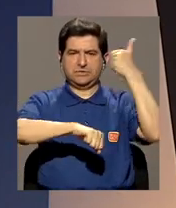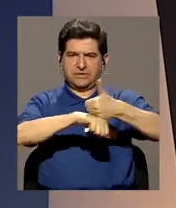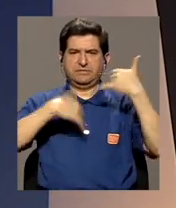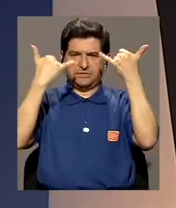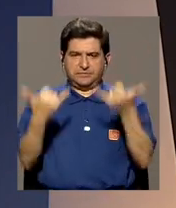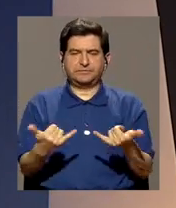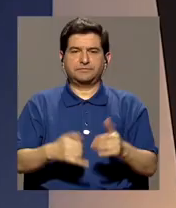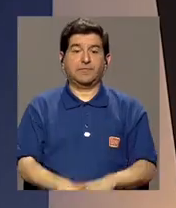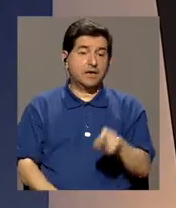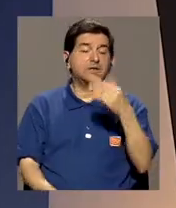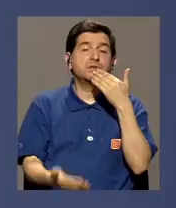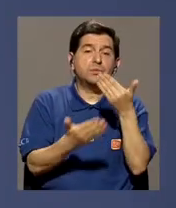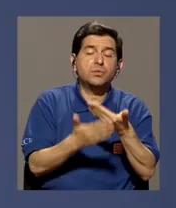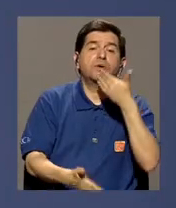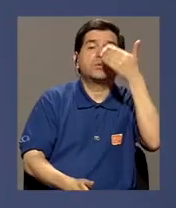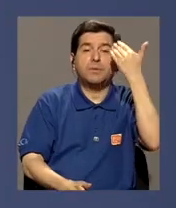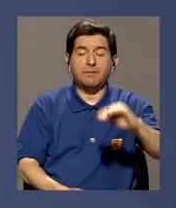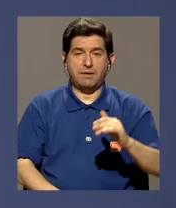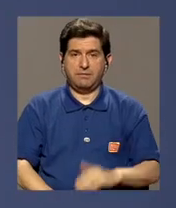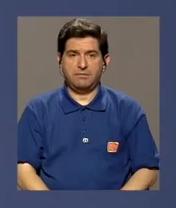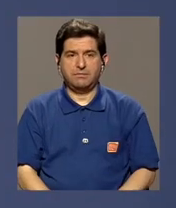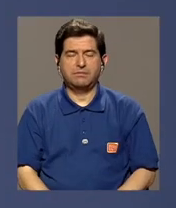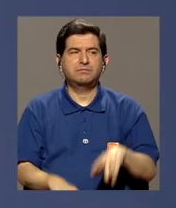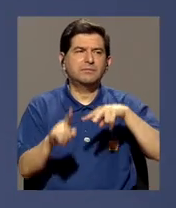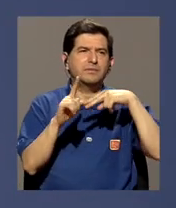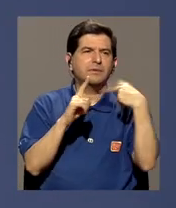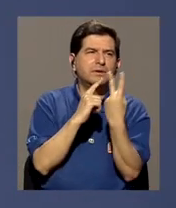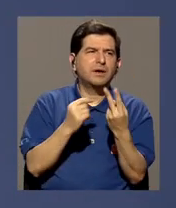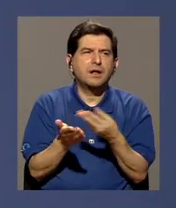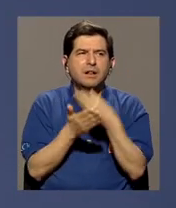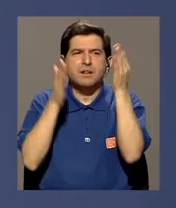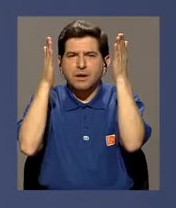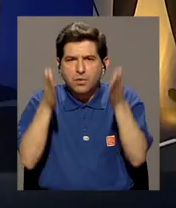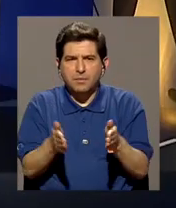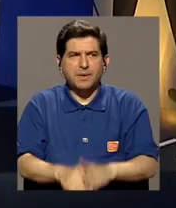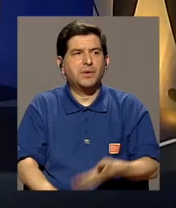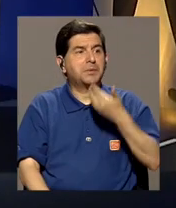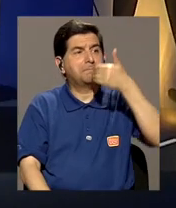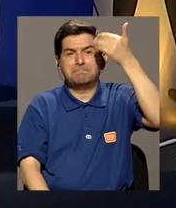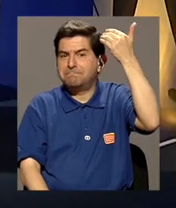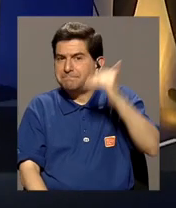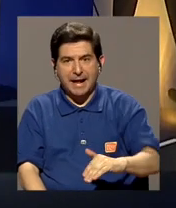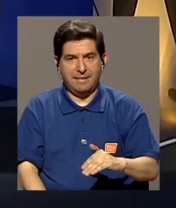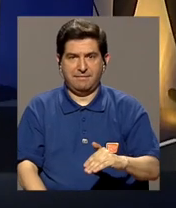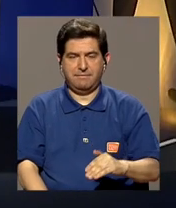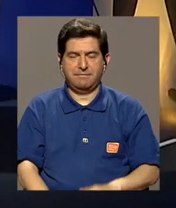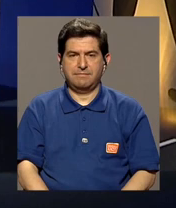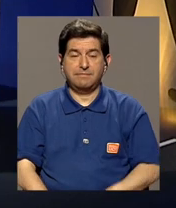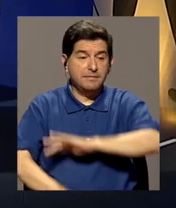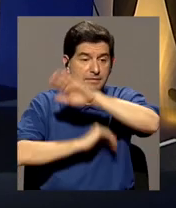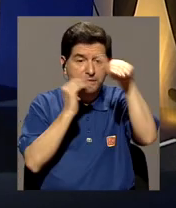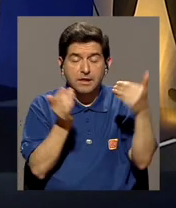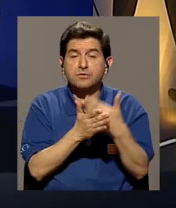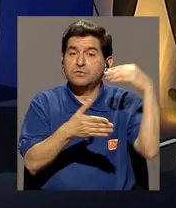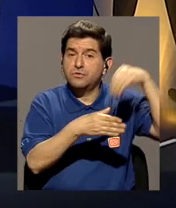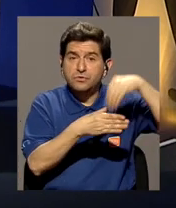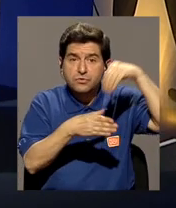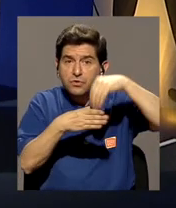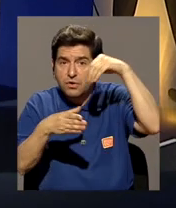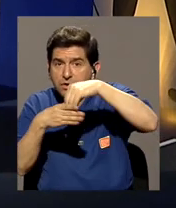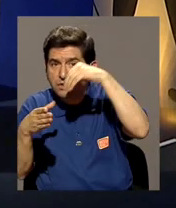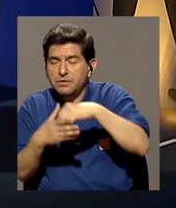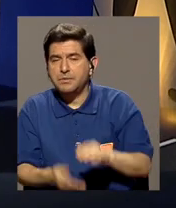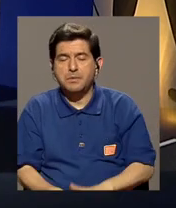el malo eso es desde el punto de vista a los consumidores es malo en el sentido de que todas esas inversiones